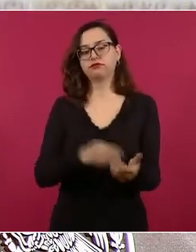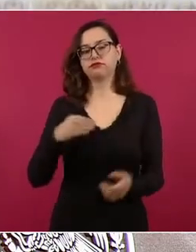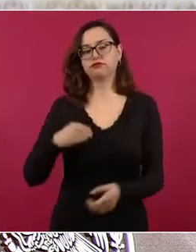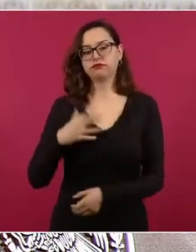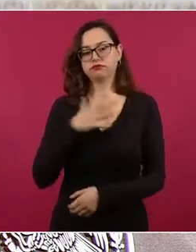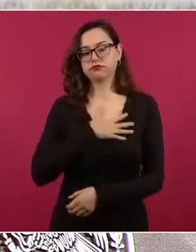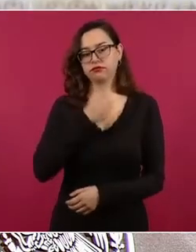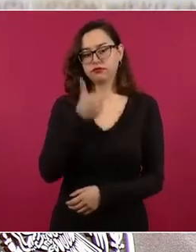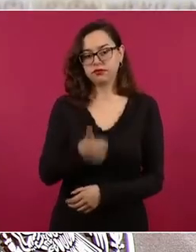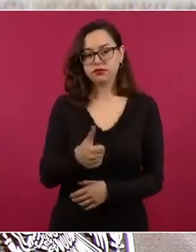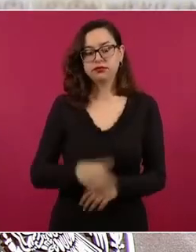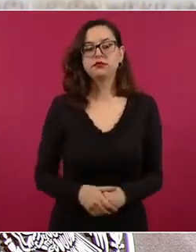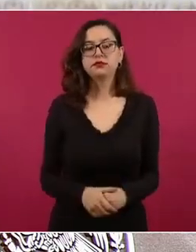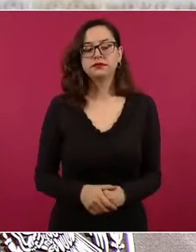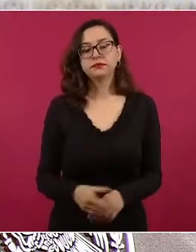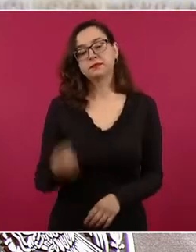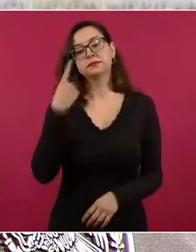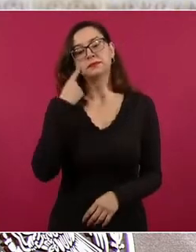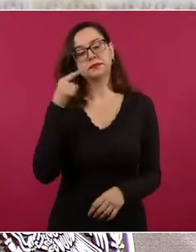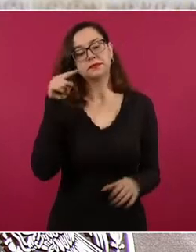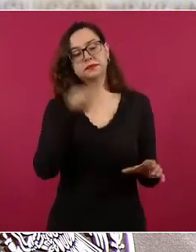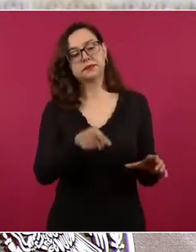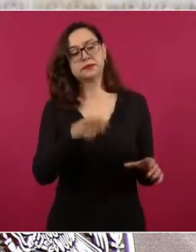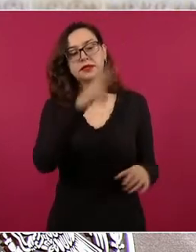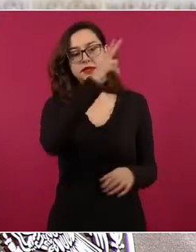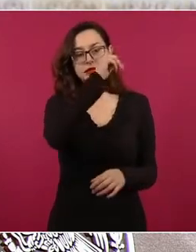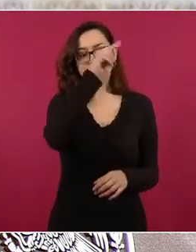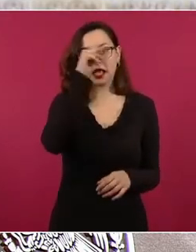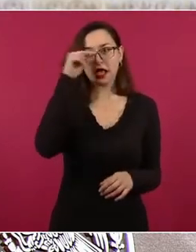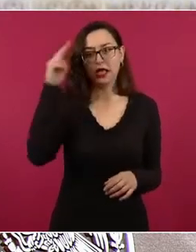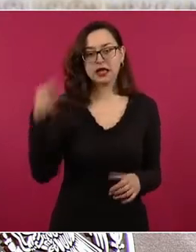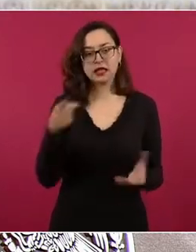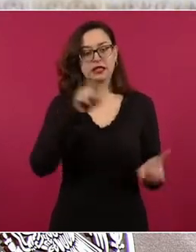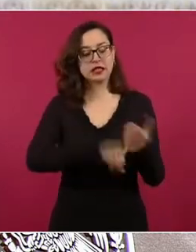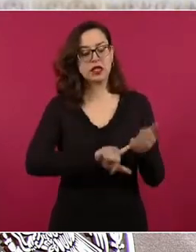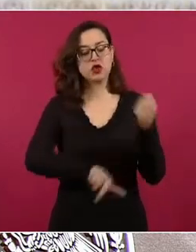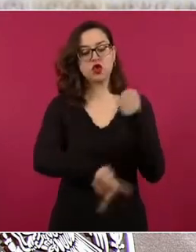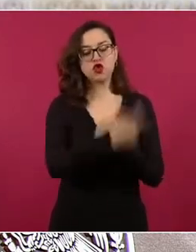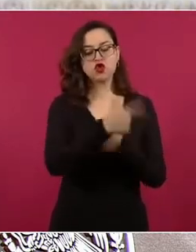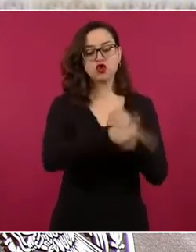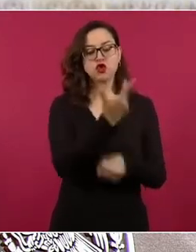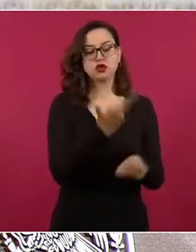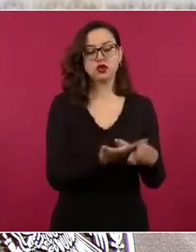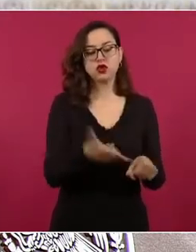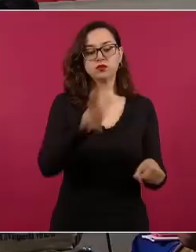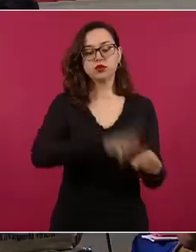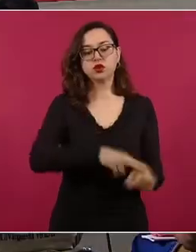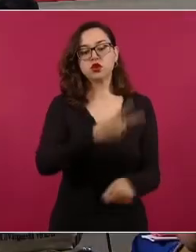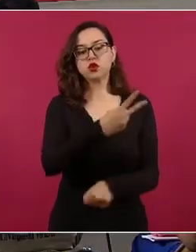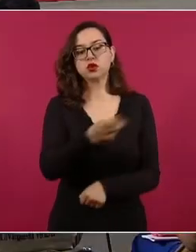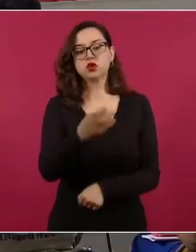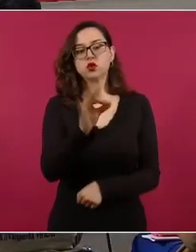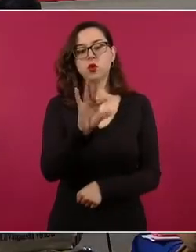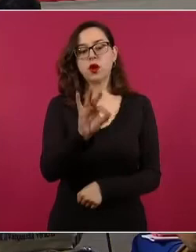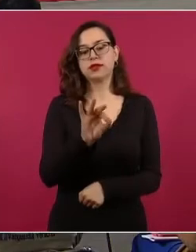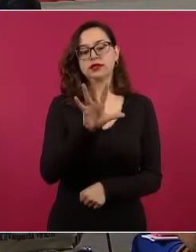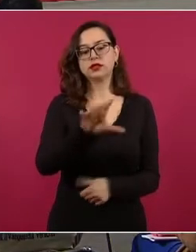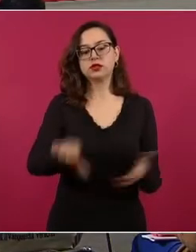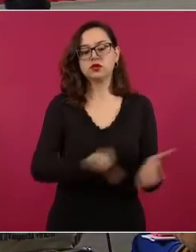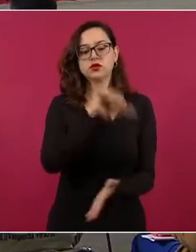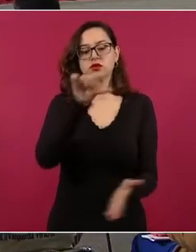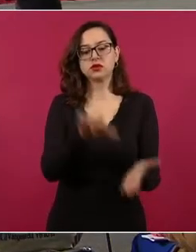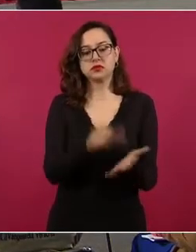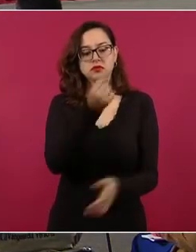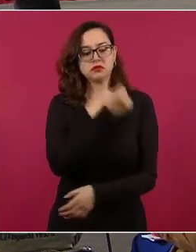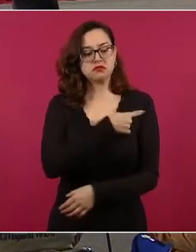de Nayarit, en donde ya el IMSS Bienestar opera 12 hospitales y 245 centros de salud, con una